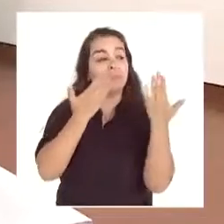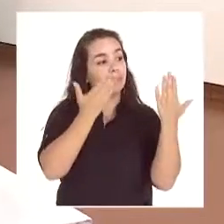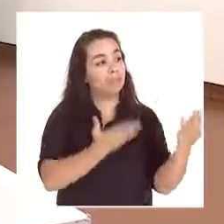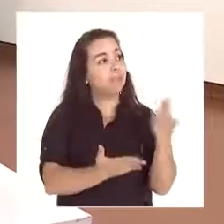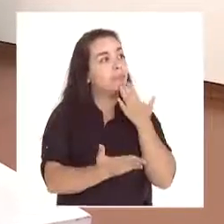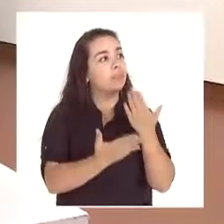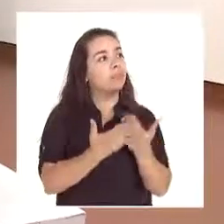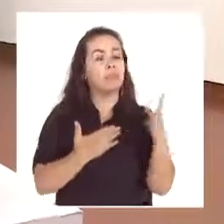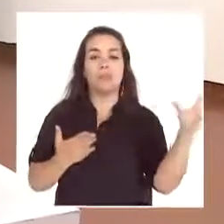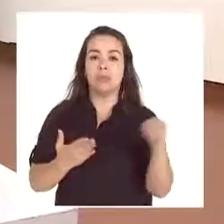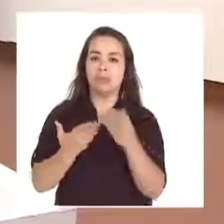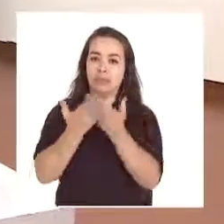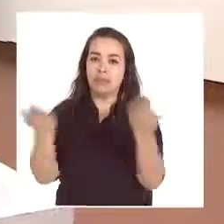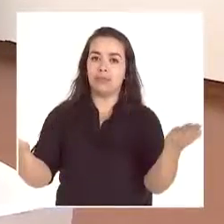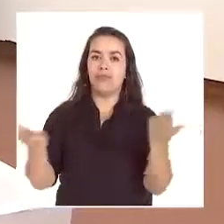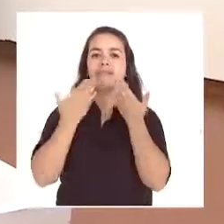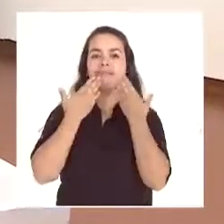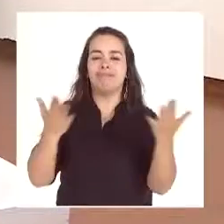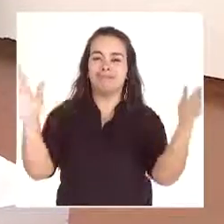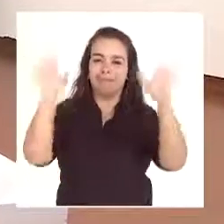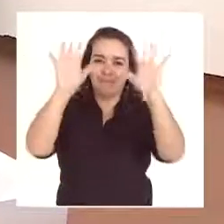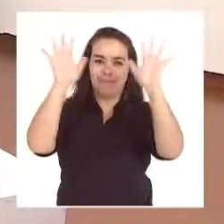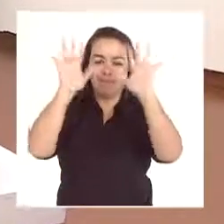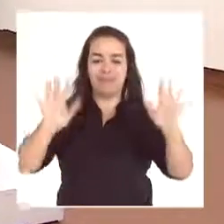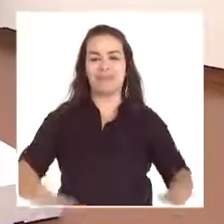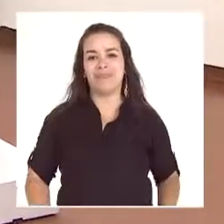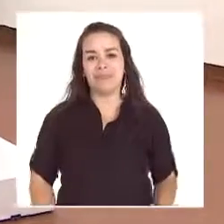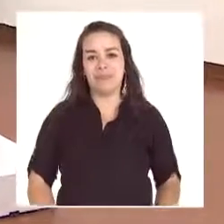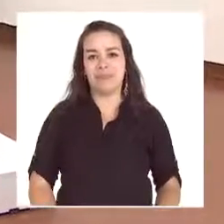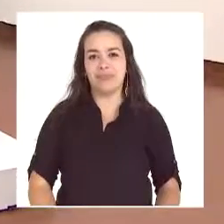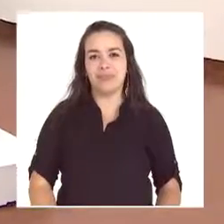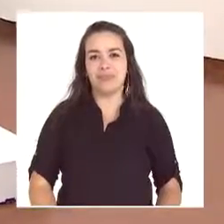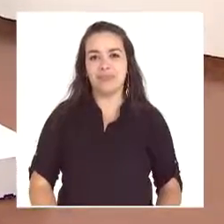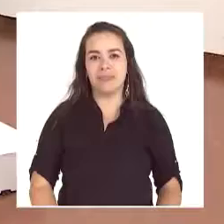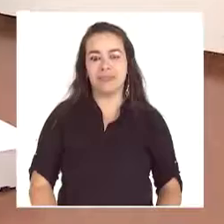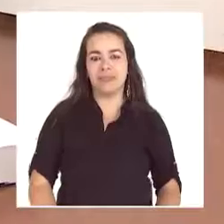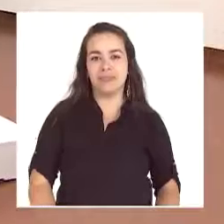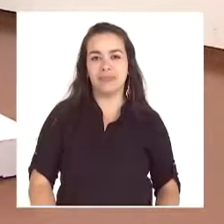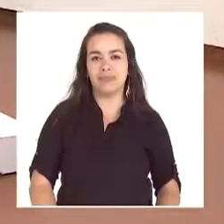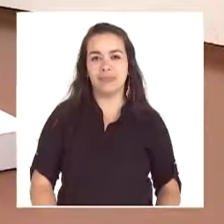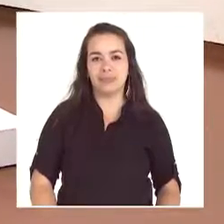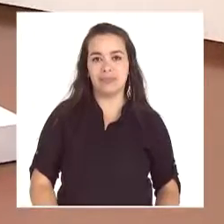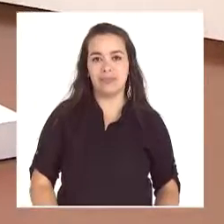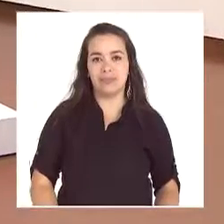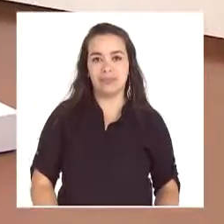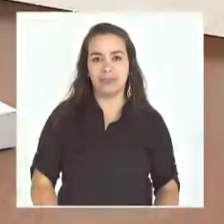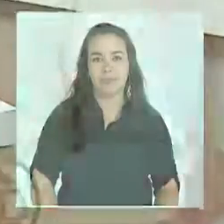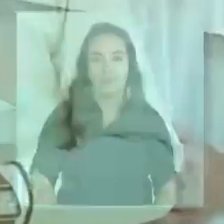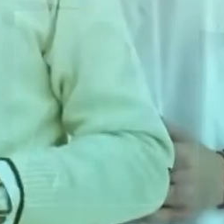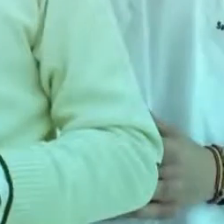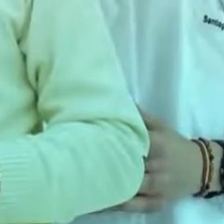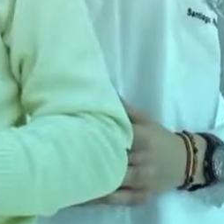y a todos ustedes los esperamos en una nueva edición de Conexión Vital. Muchas gracias a ustedes por la invitación.